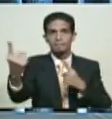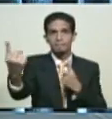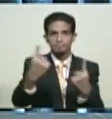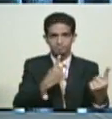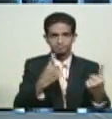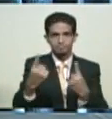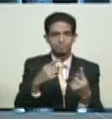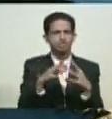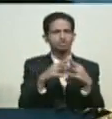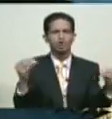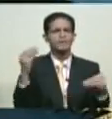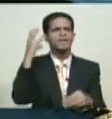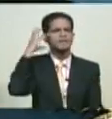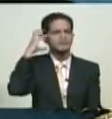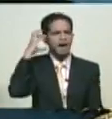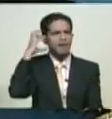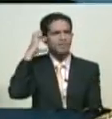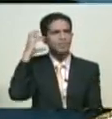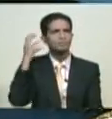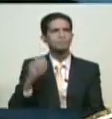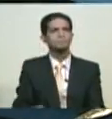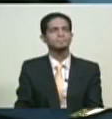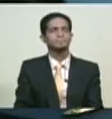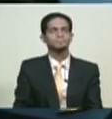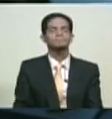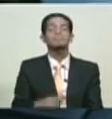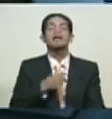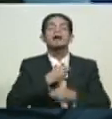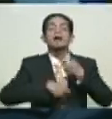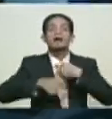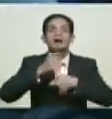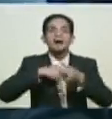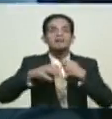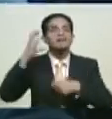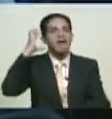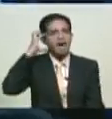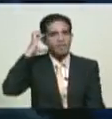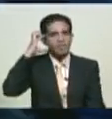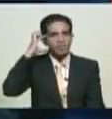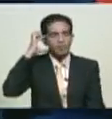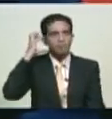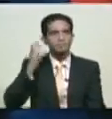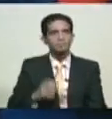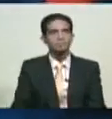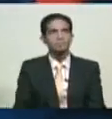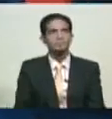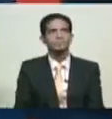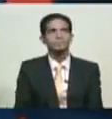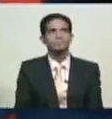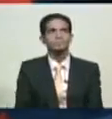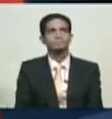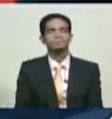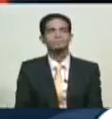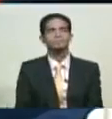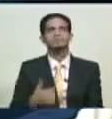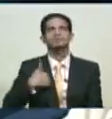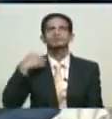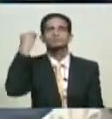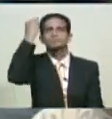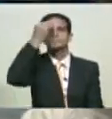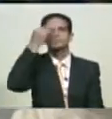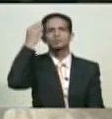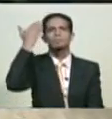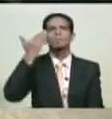las radios de la cámara de radio el tema de las concesiones no bueno yo creo que es importante